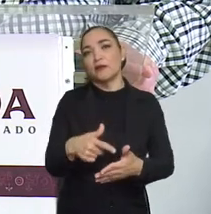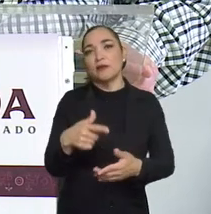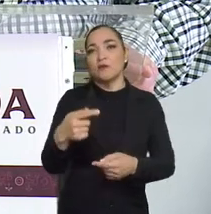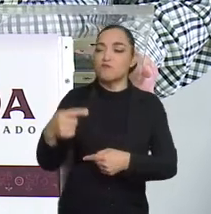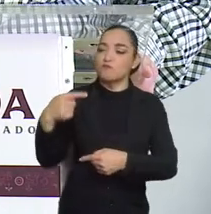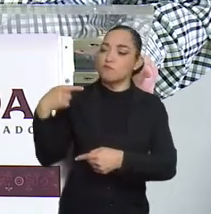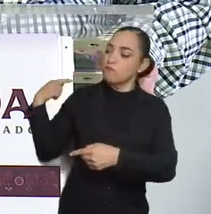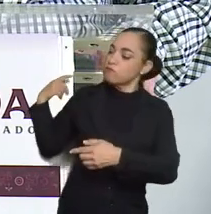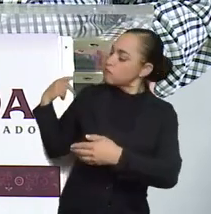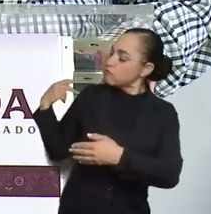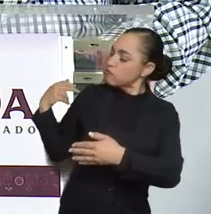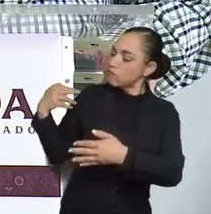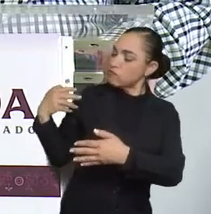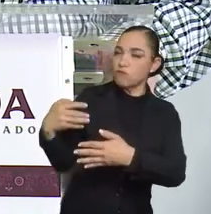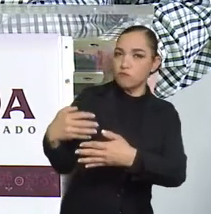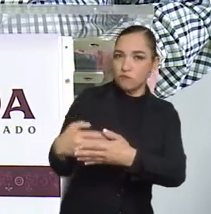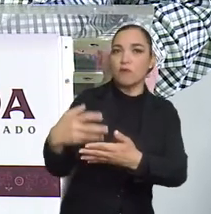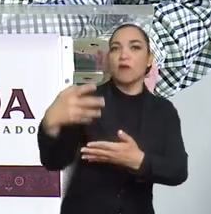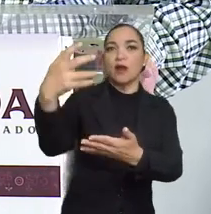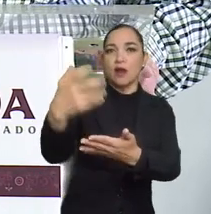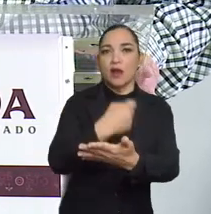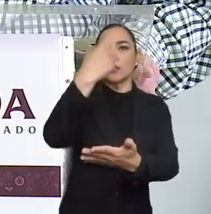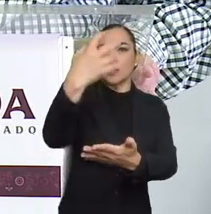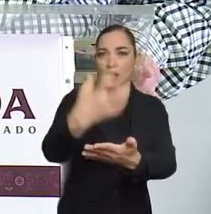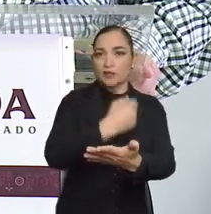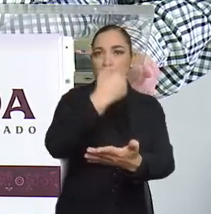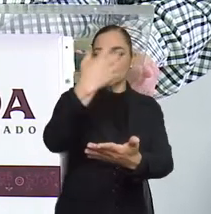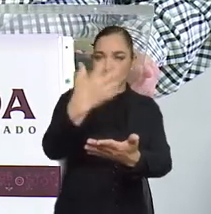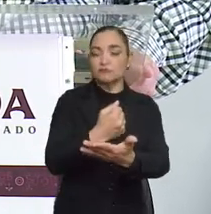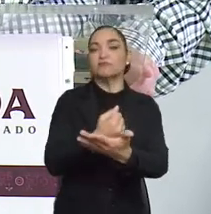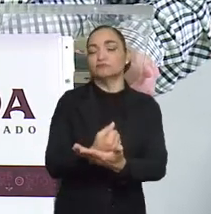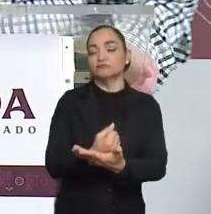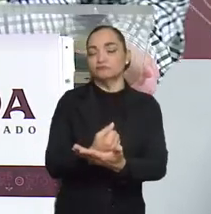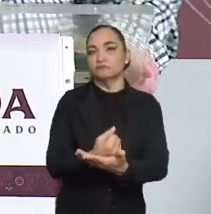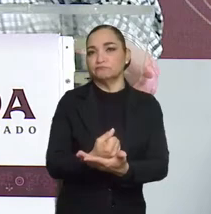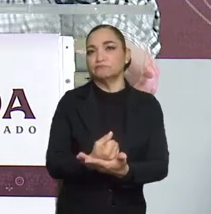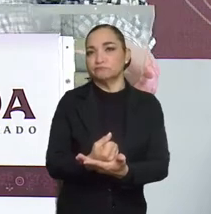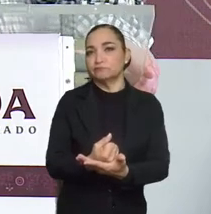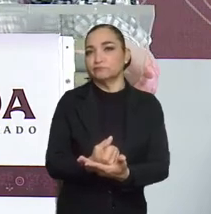ganado. Ha sido campeón con Ukidis, con ellos,